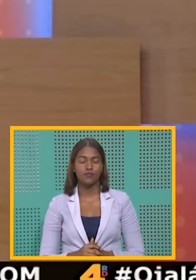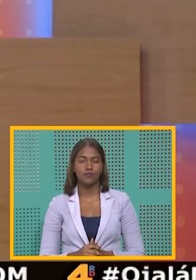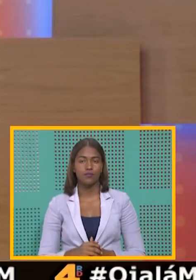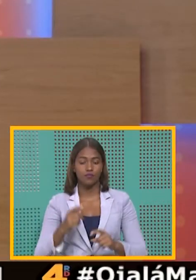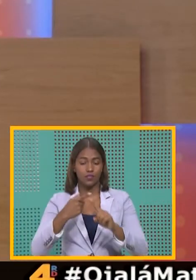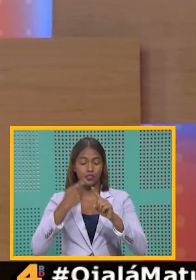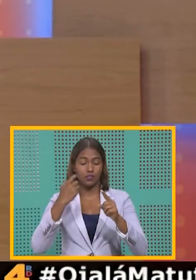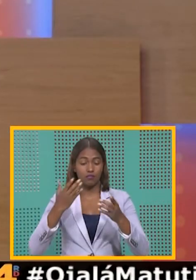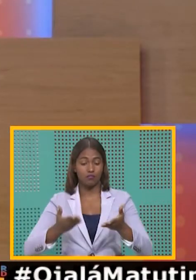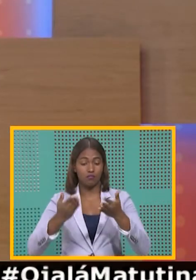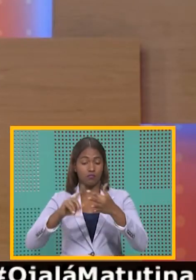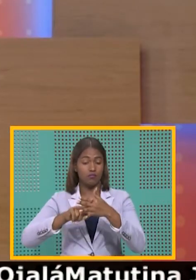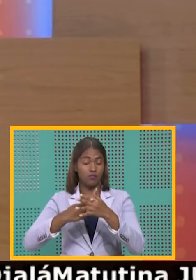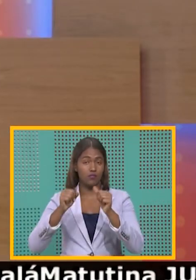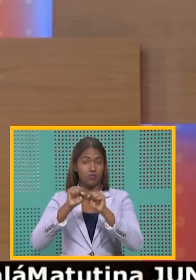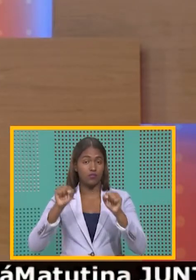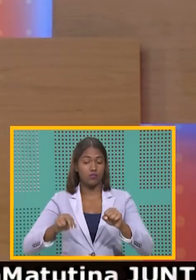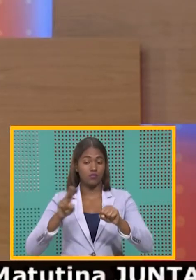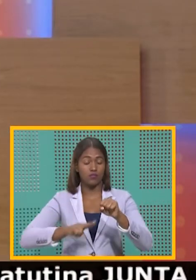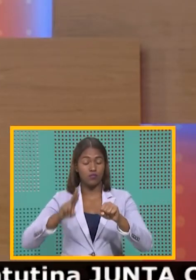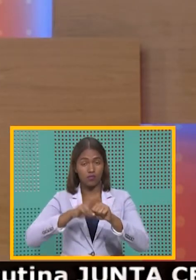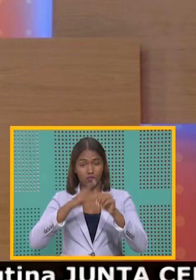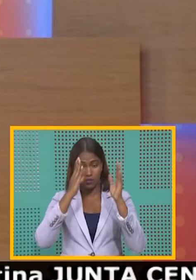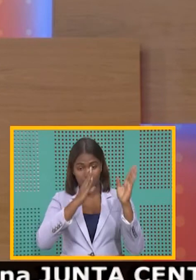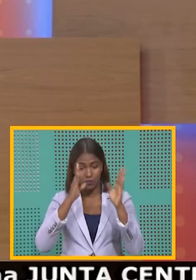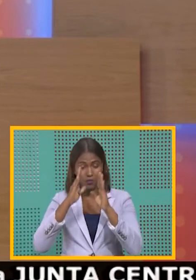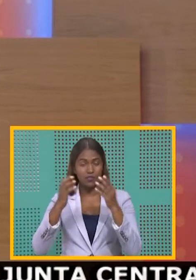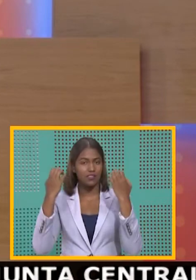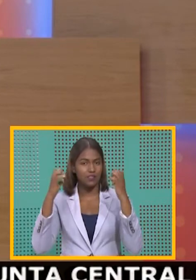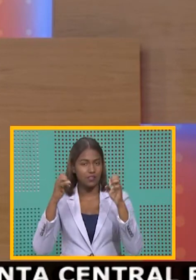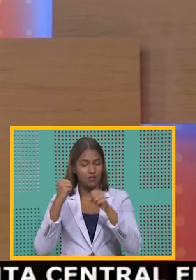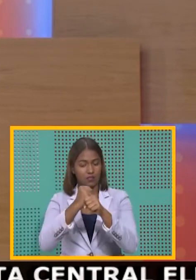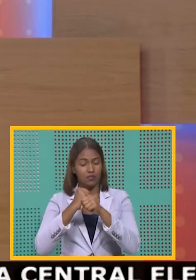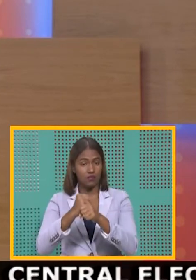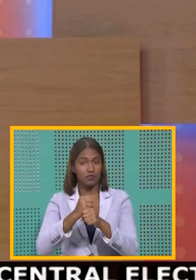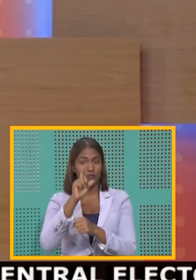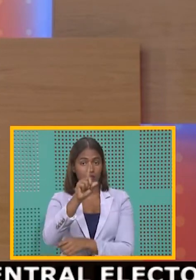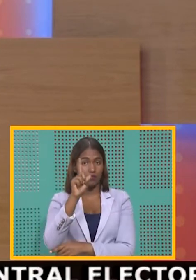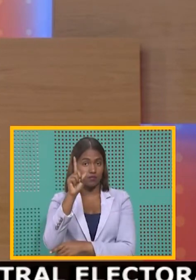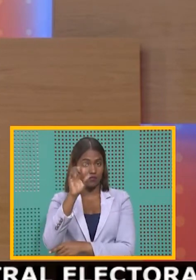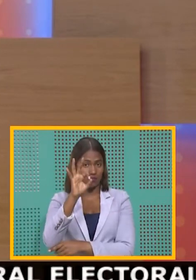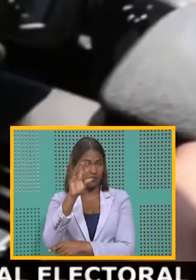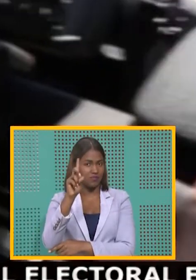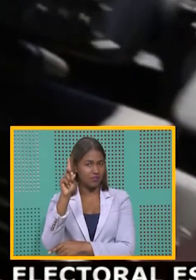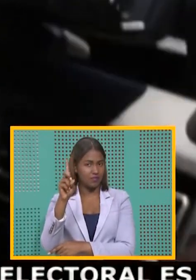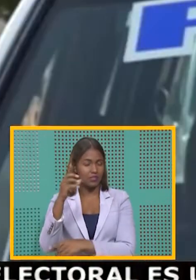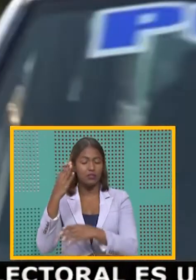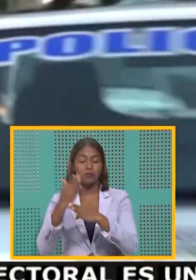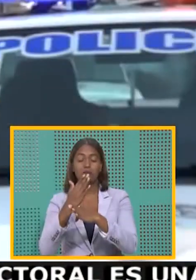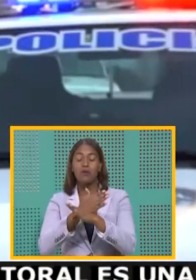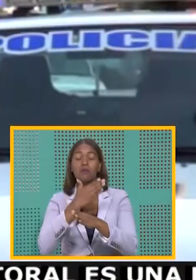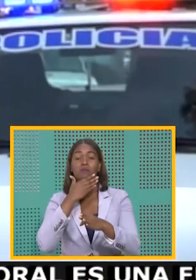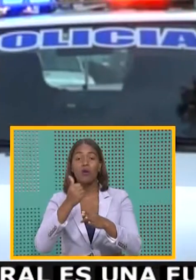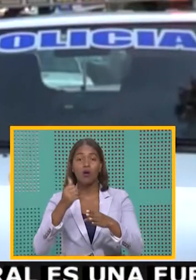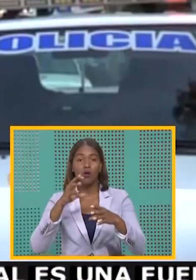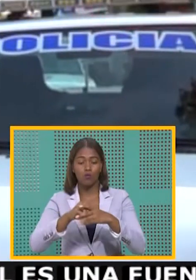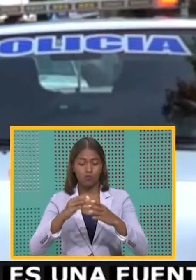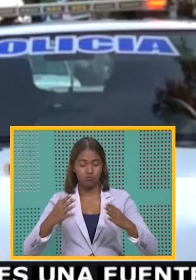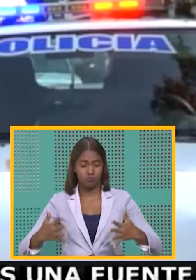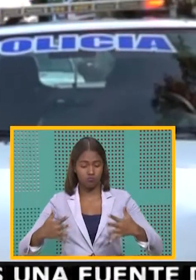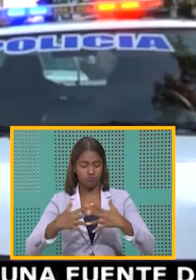Desde la puesta en ejecución del Sistema Nacional de Atención a Emergencias y Seguridad 911, la